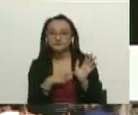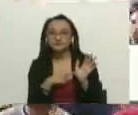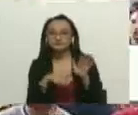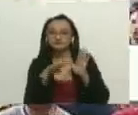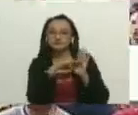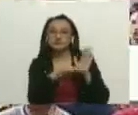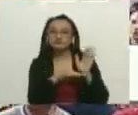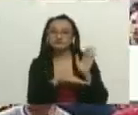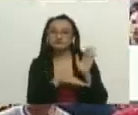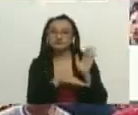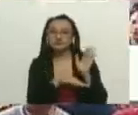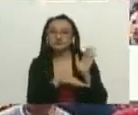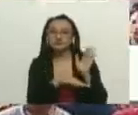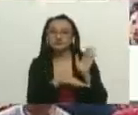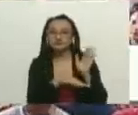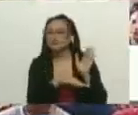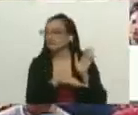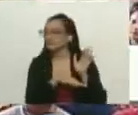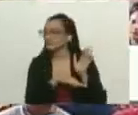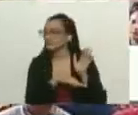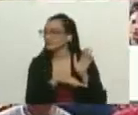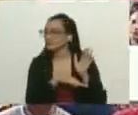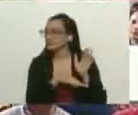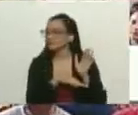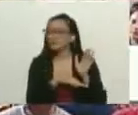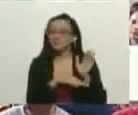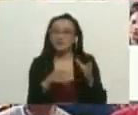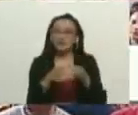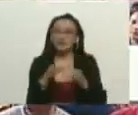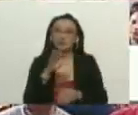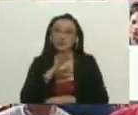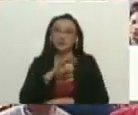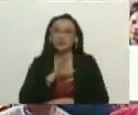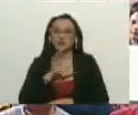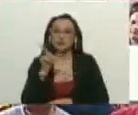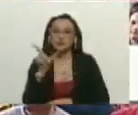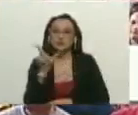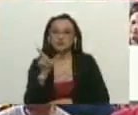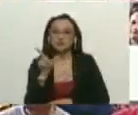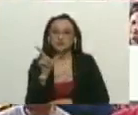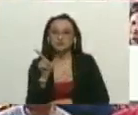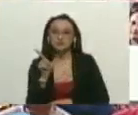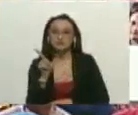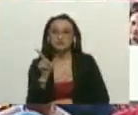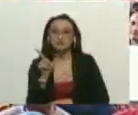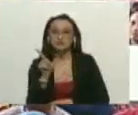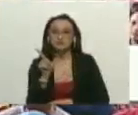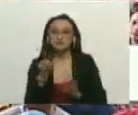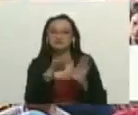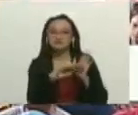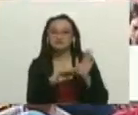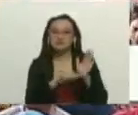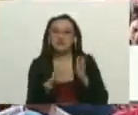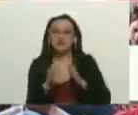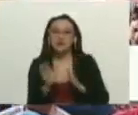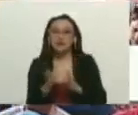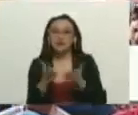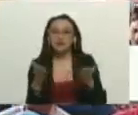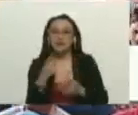estatutos y bases programáticas del Partido Socialista Unido de Venezuela establecidas en el Libro Rojo.